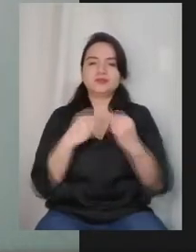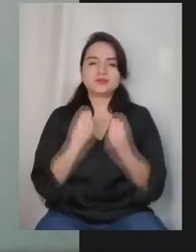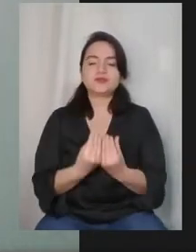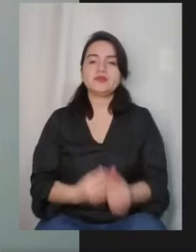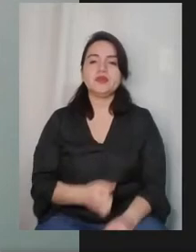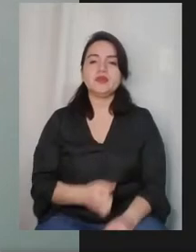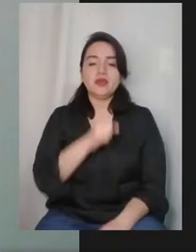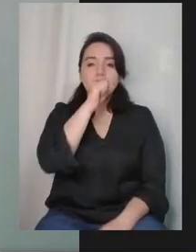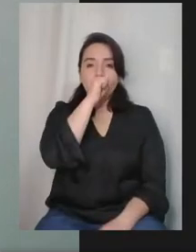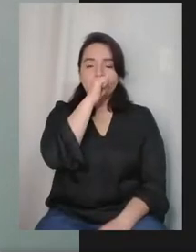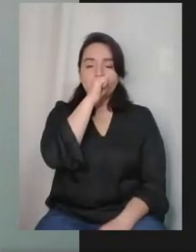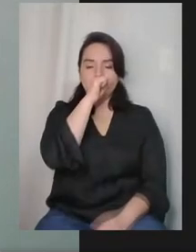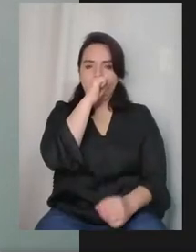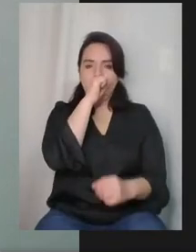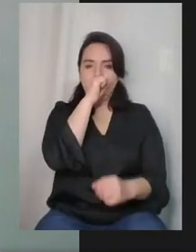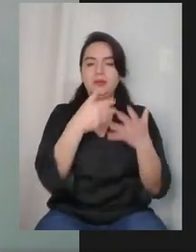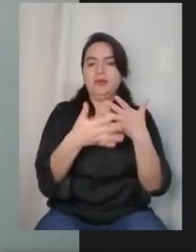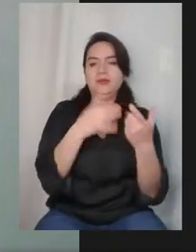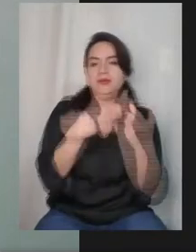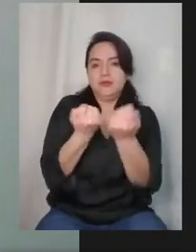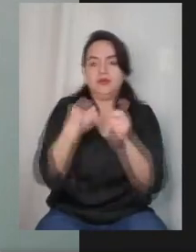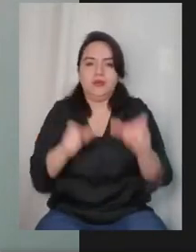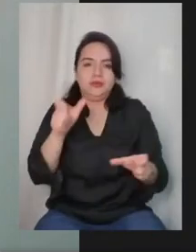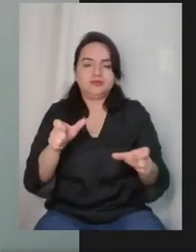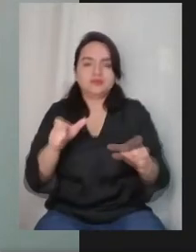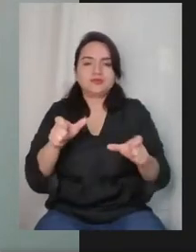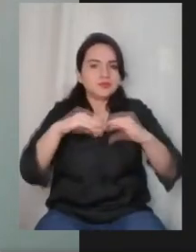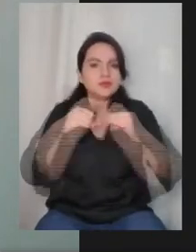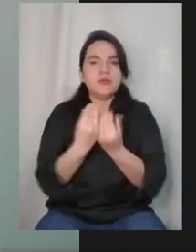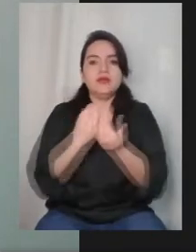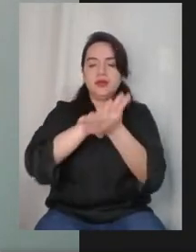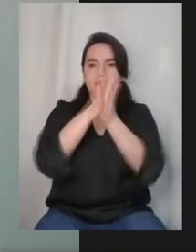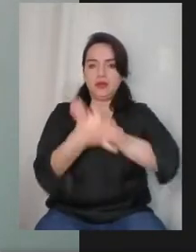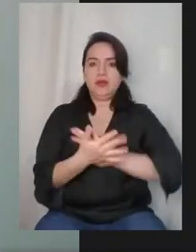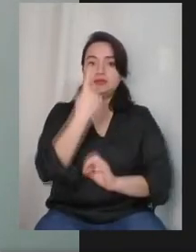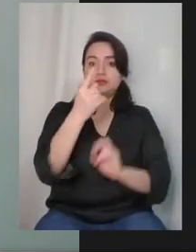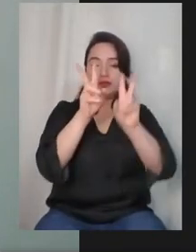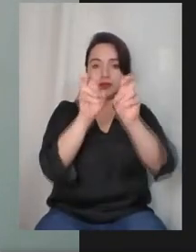las personas es un todo, no es un tema en particular.